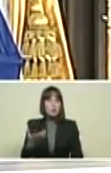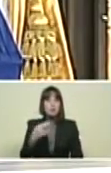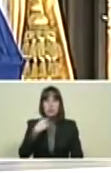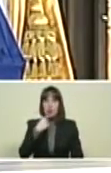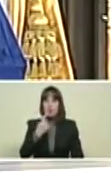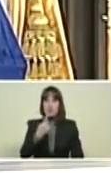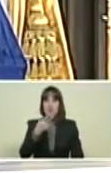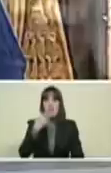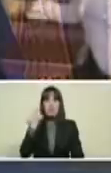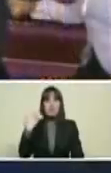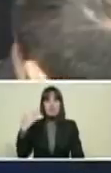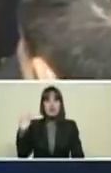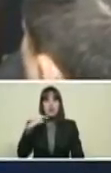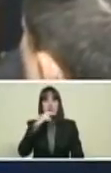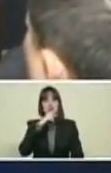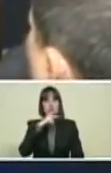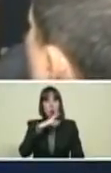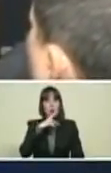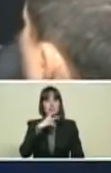ha sido conmovedora.